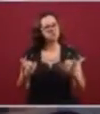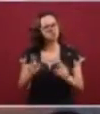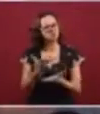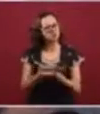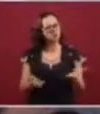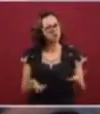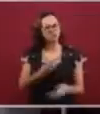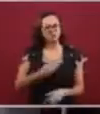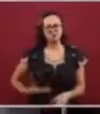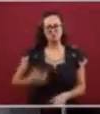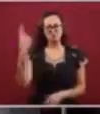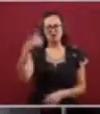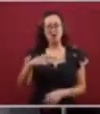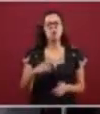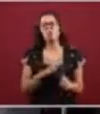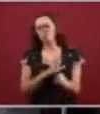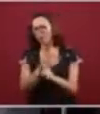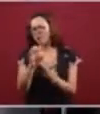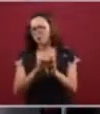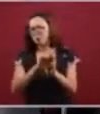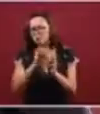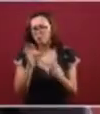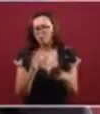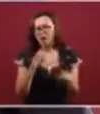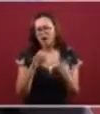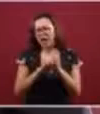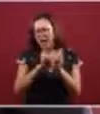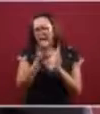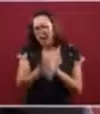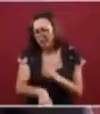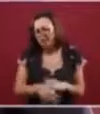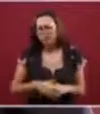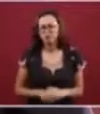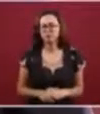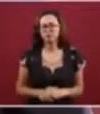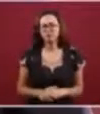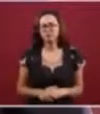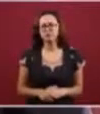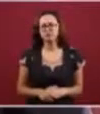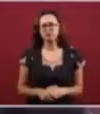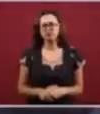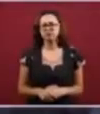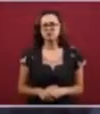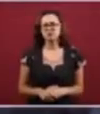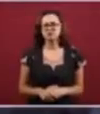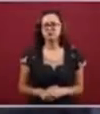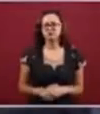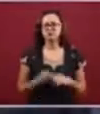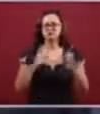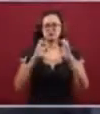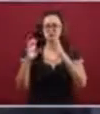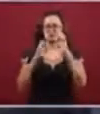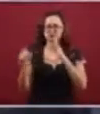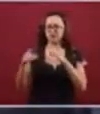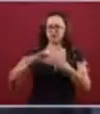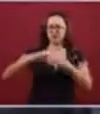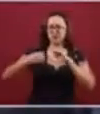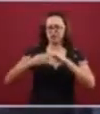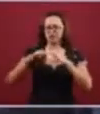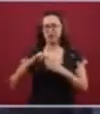decidido? ¿Me puede dar algún ejemplo del asedio? Por ejemplo, entrevistar al enemigo del